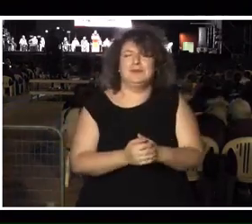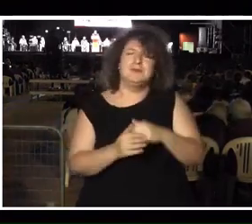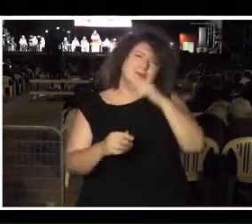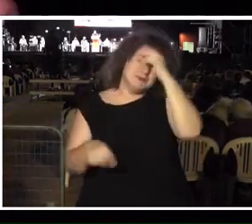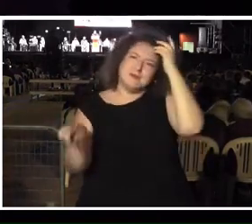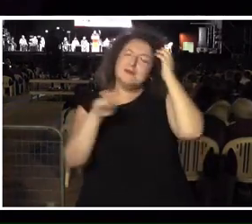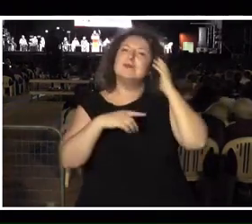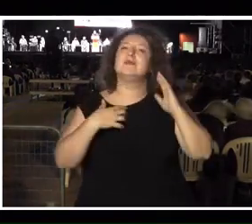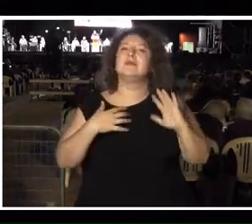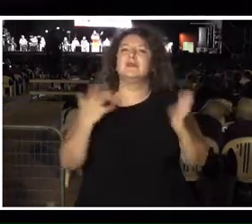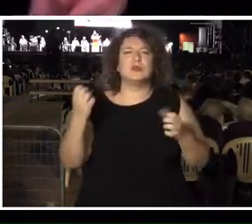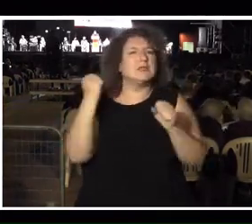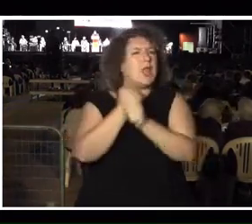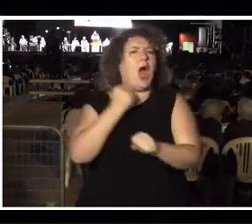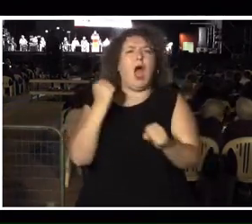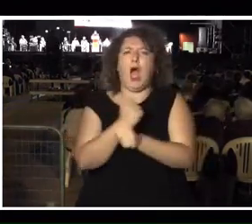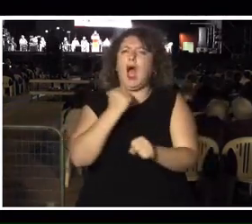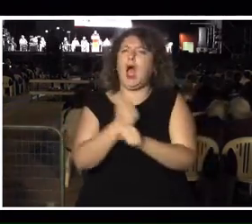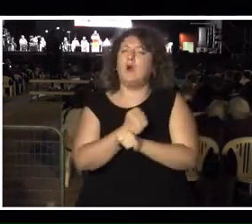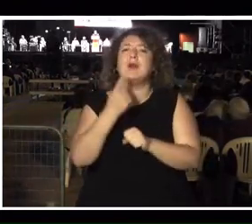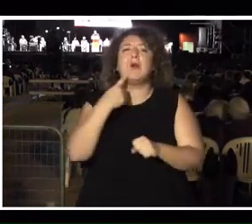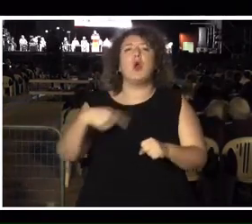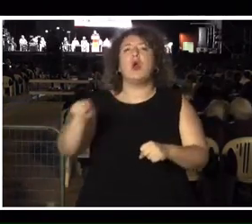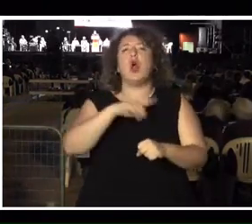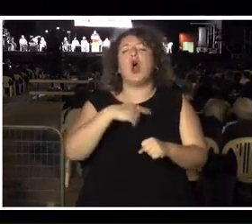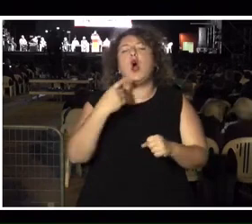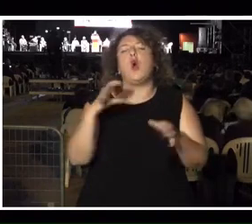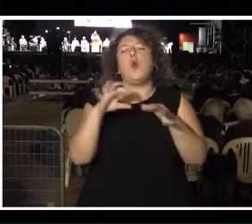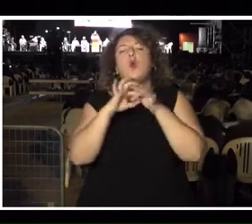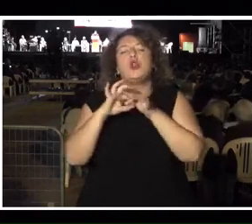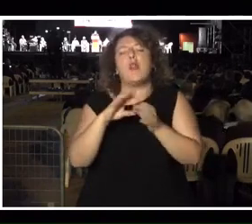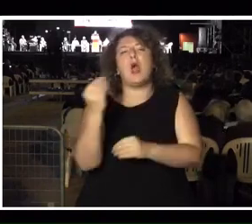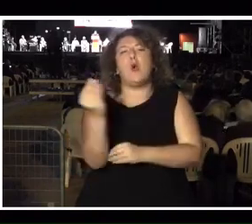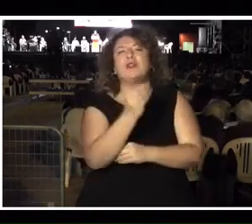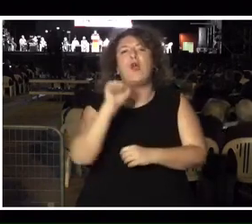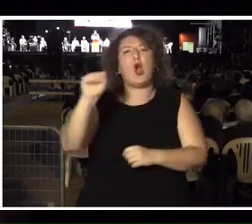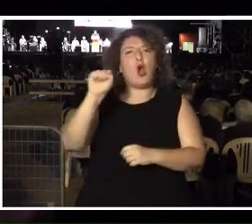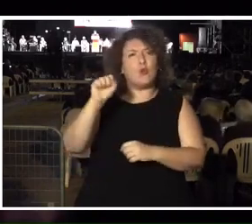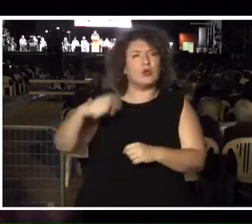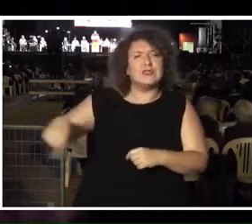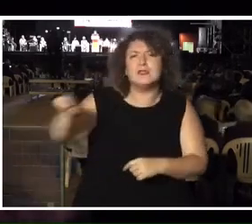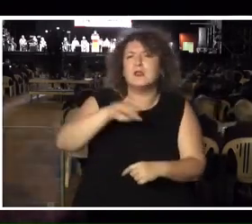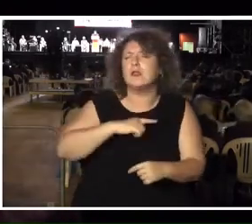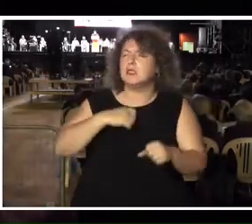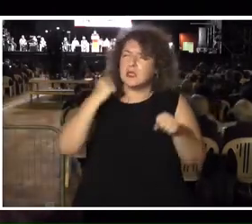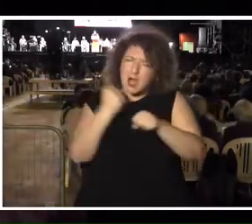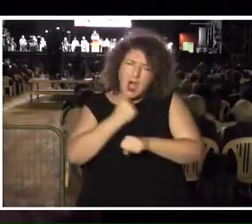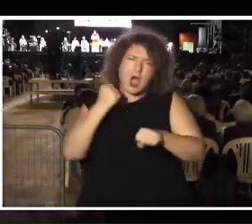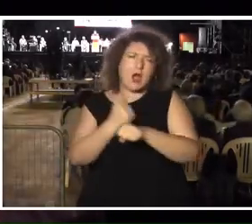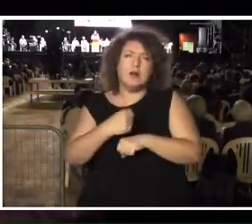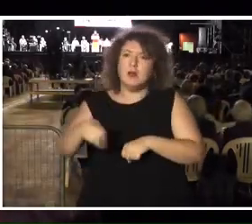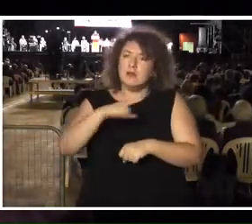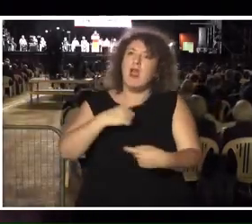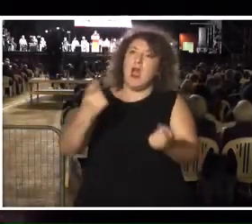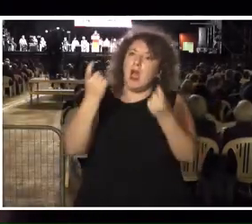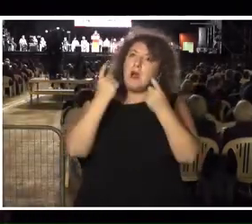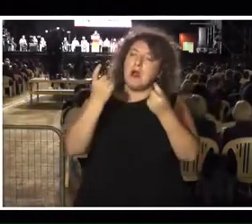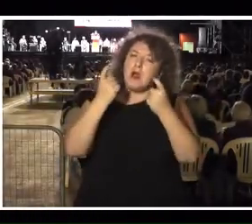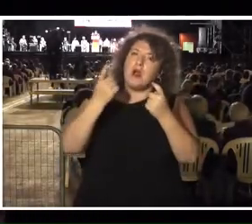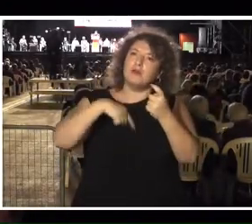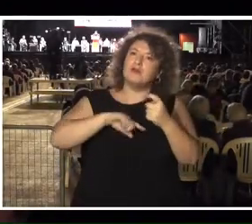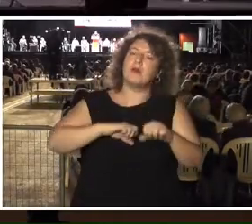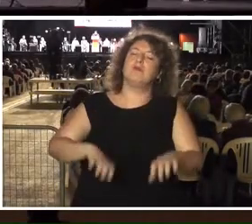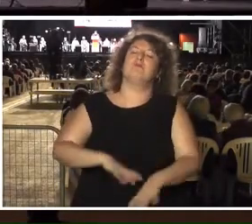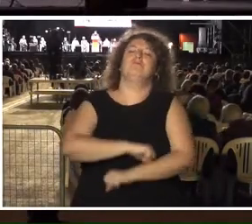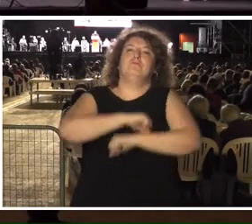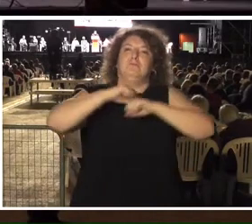el brutal curro que desarrolla la Unión de Juventudes Comunistas, una organización que nos enseña y hace crecer cada día a